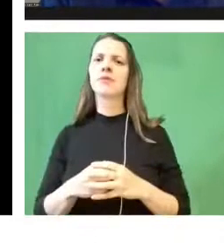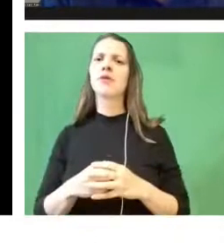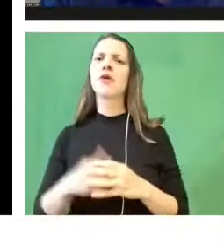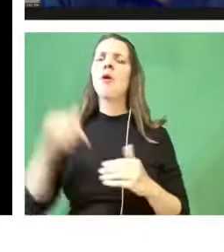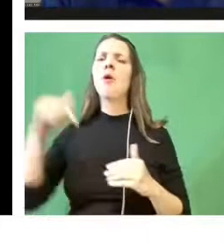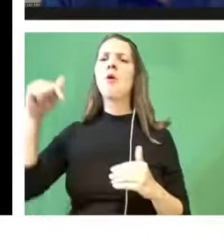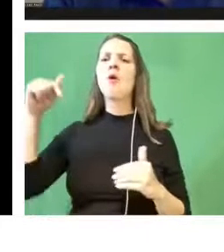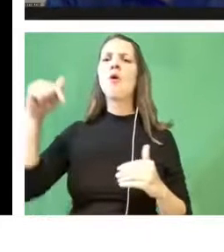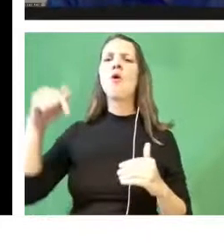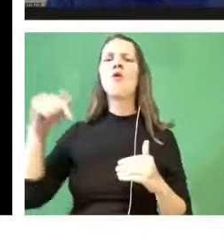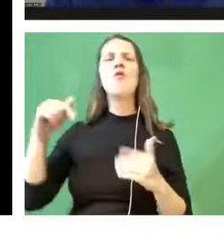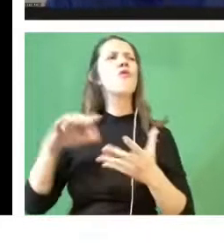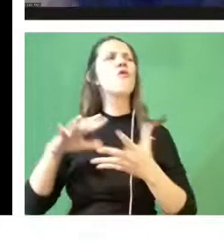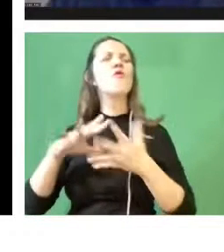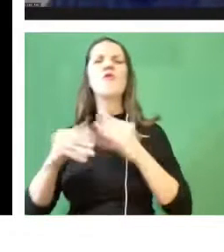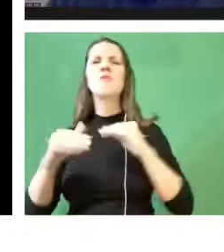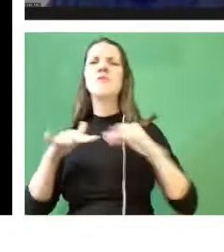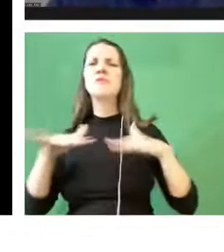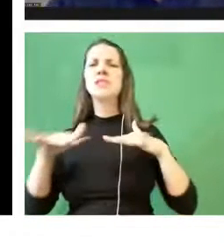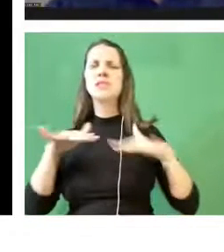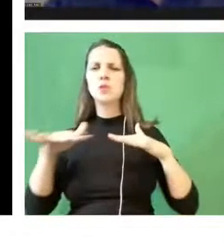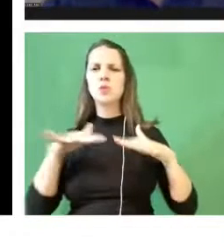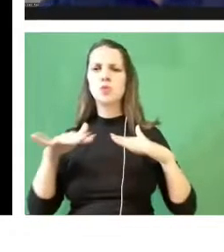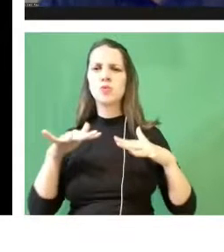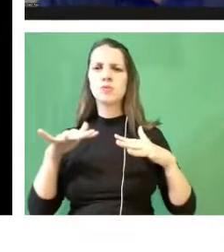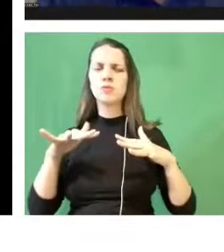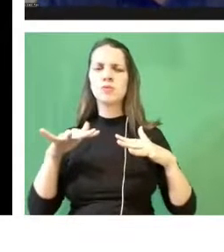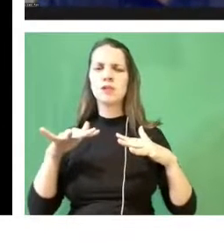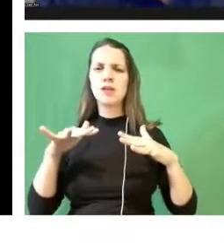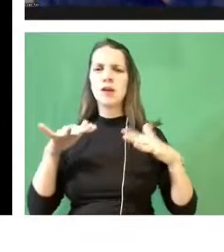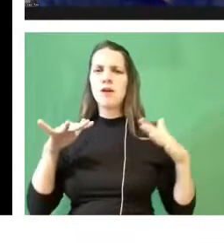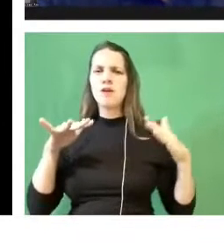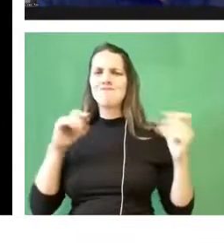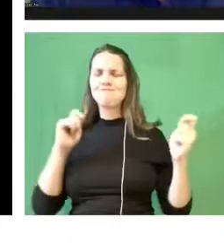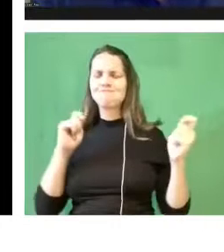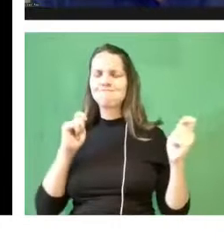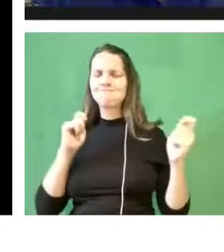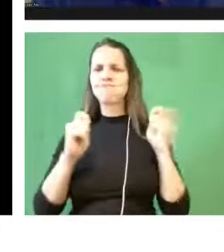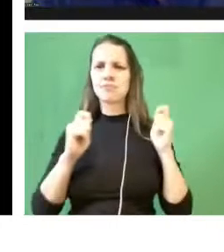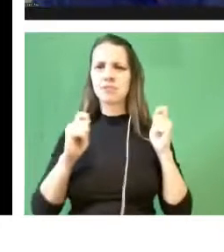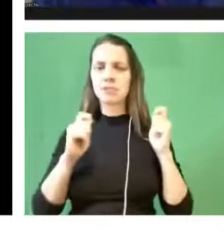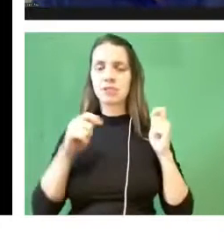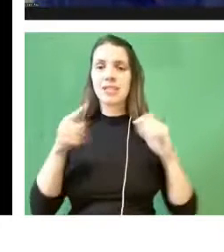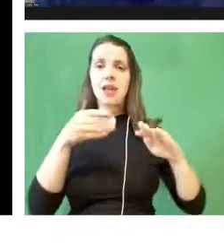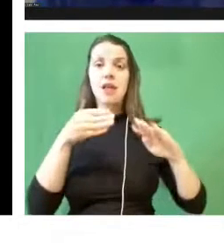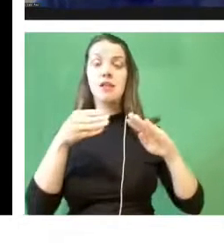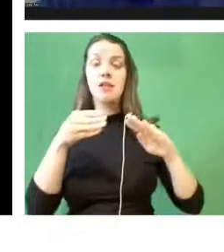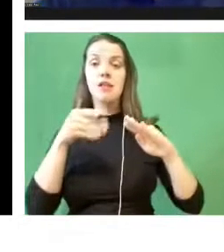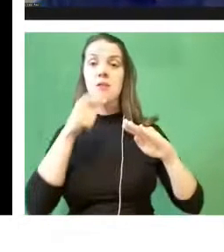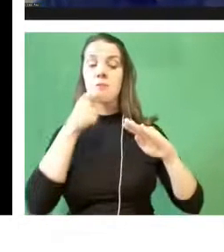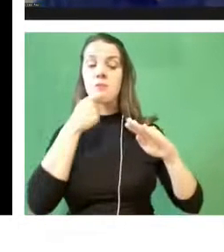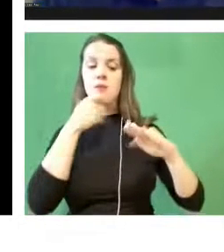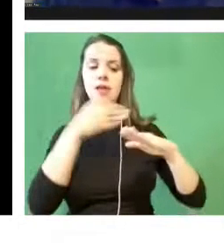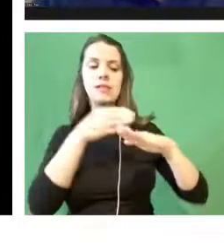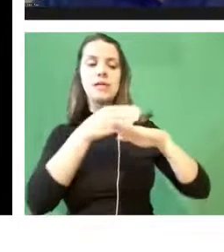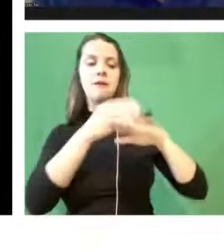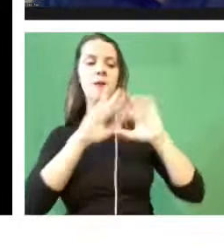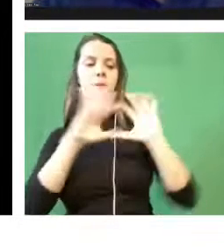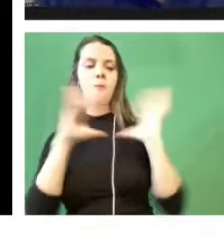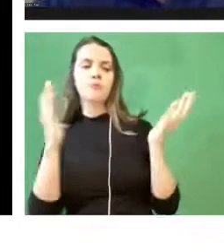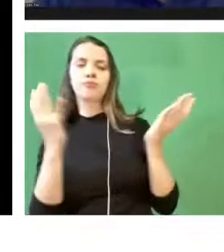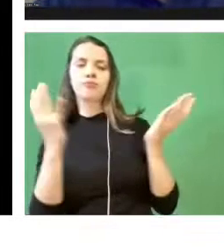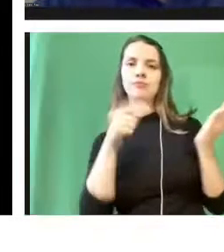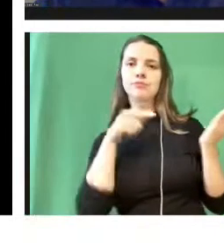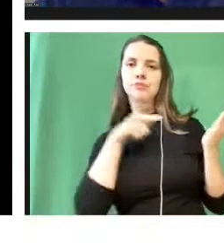quiebre respecto de lo que se está conversando sobre accesibilidad universal. Efectivamente, mi presentación se